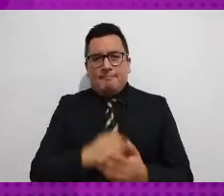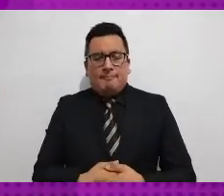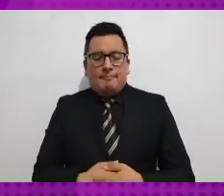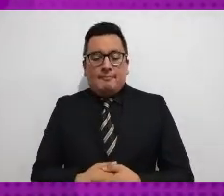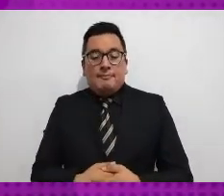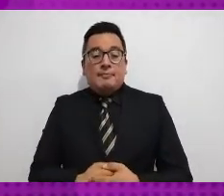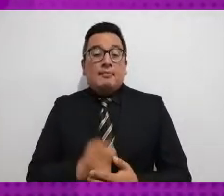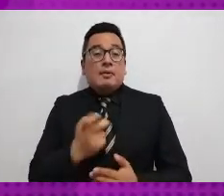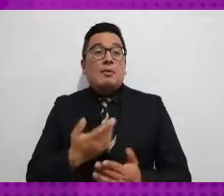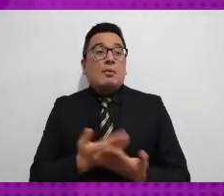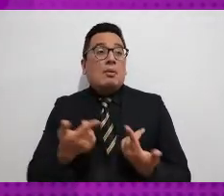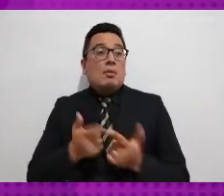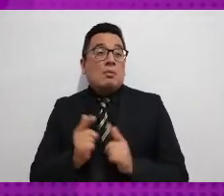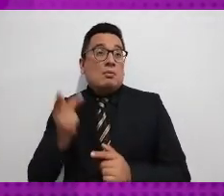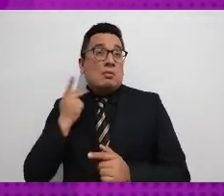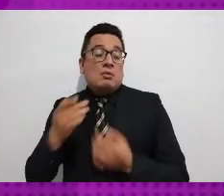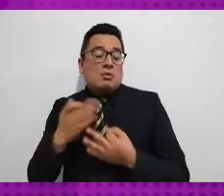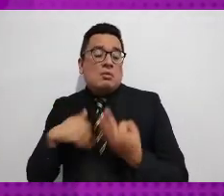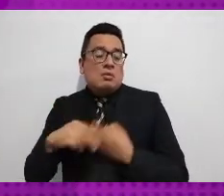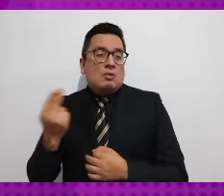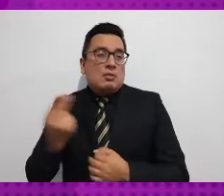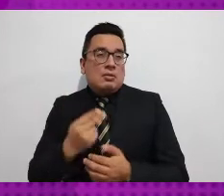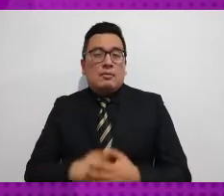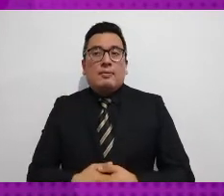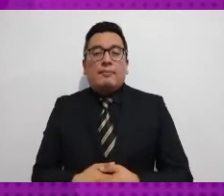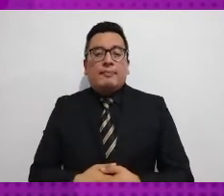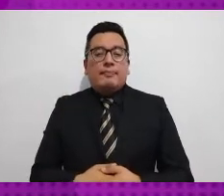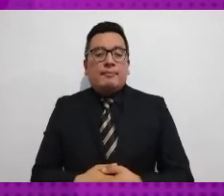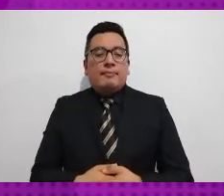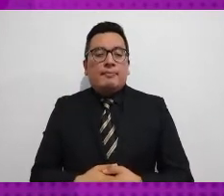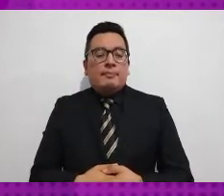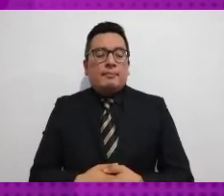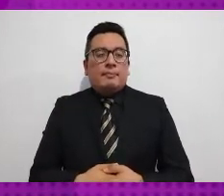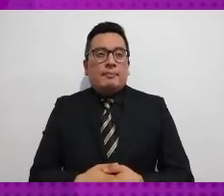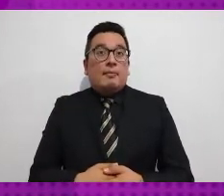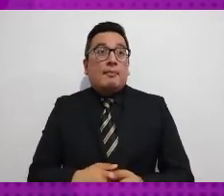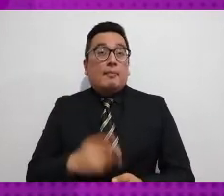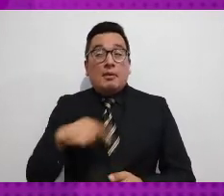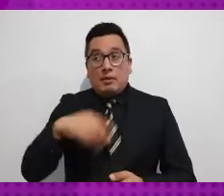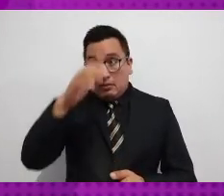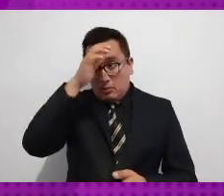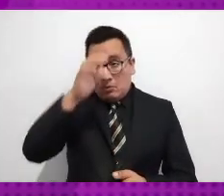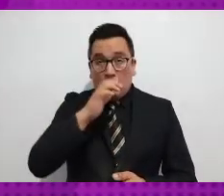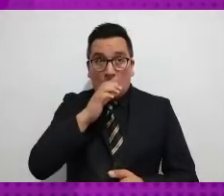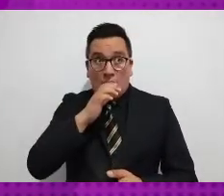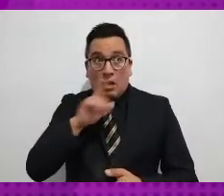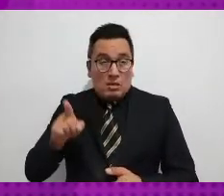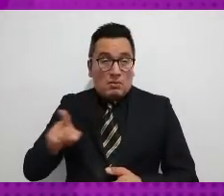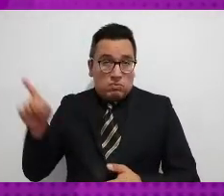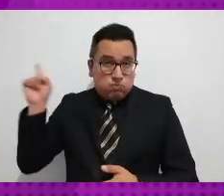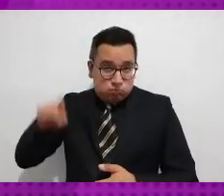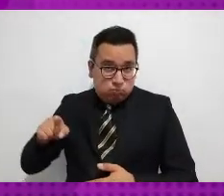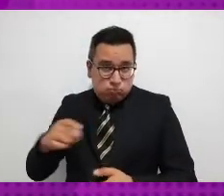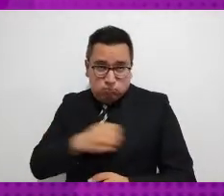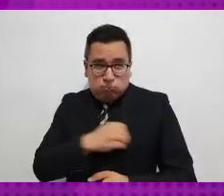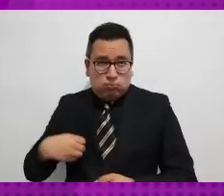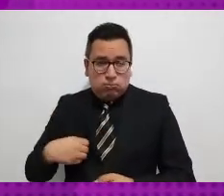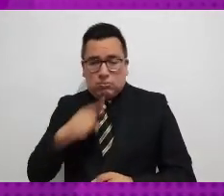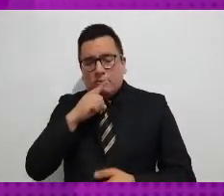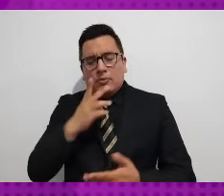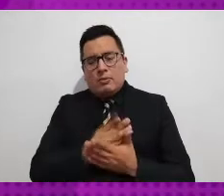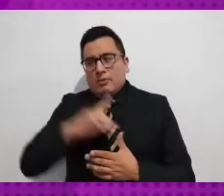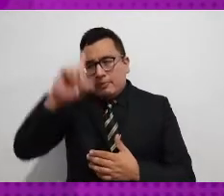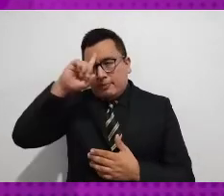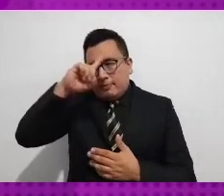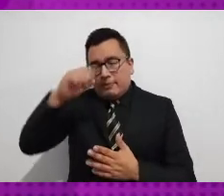todos los partidos tendrán que hacer lo propio. La cosa es que la sentencia que vincula en Coahuila solo exhorta. Y entonces aquí más bien, desde ese instituto,